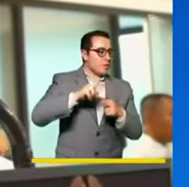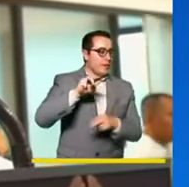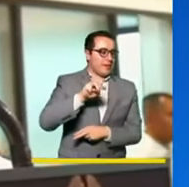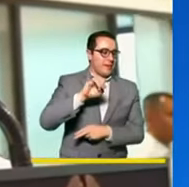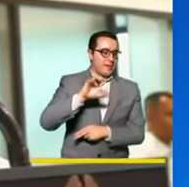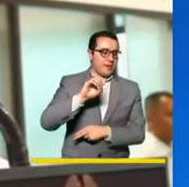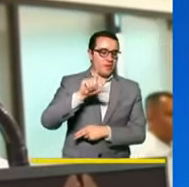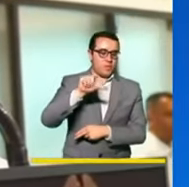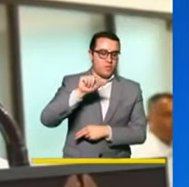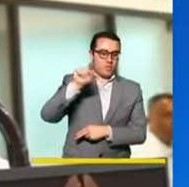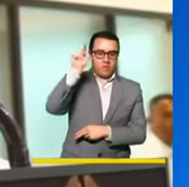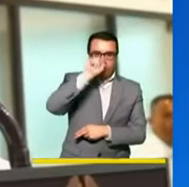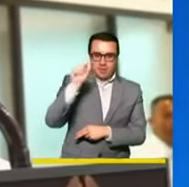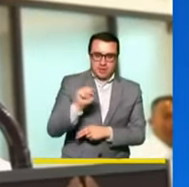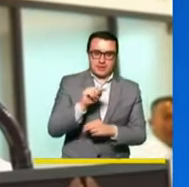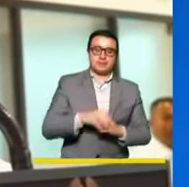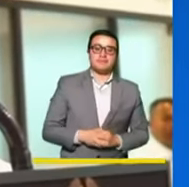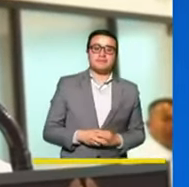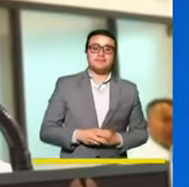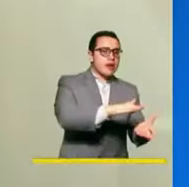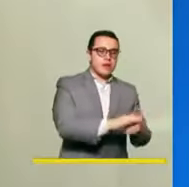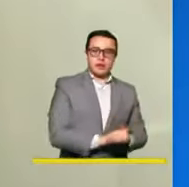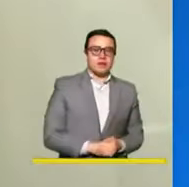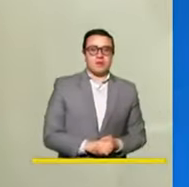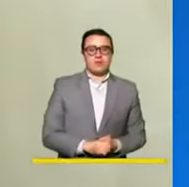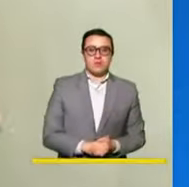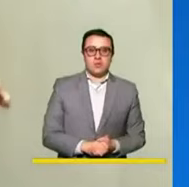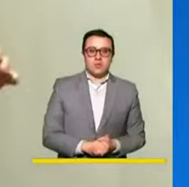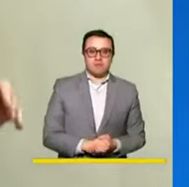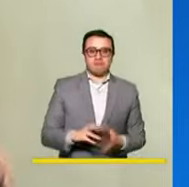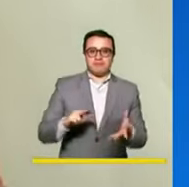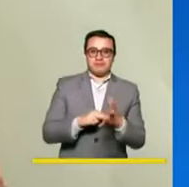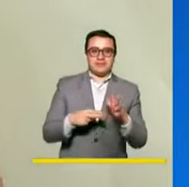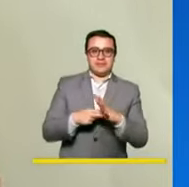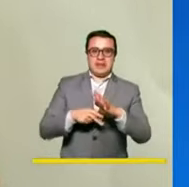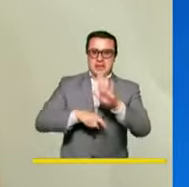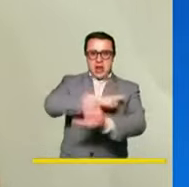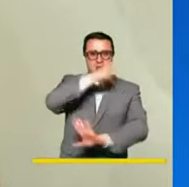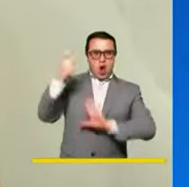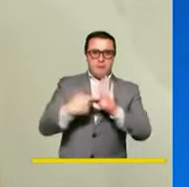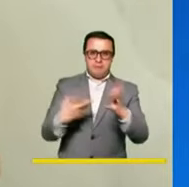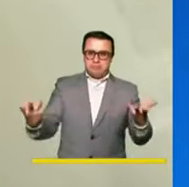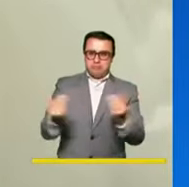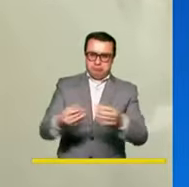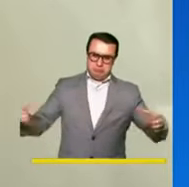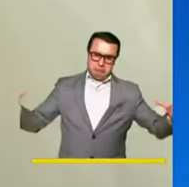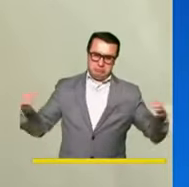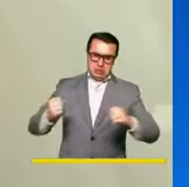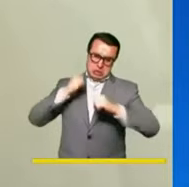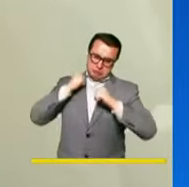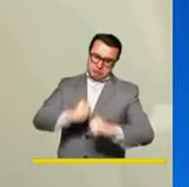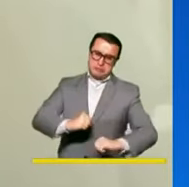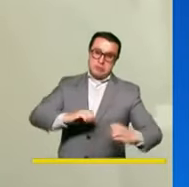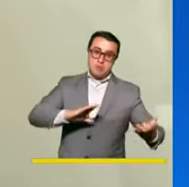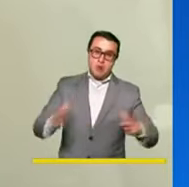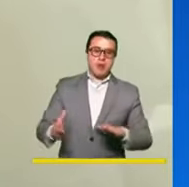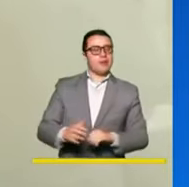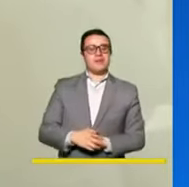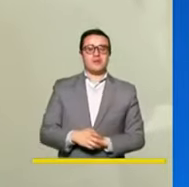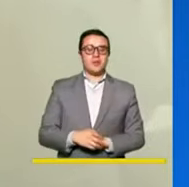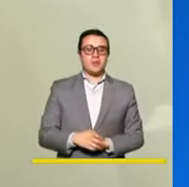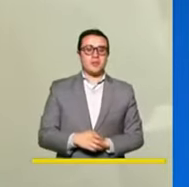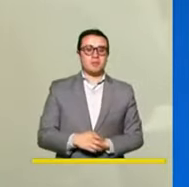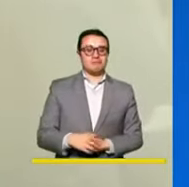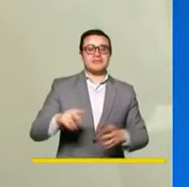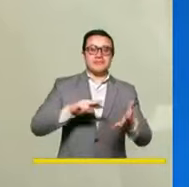Entonces el estratega en el simil suyo pues recomendaría ir esa Constituyente para para derrotar al presidente en